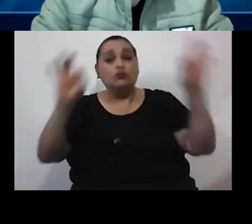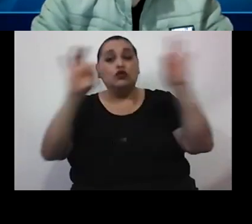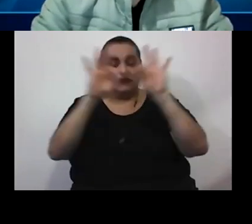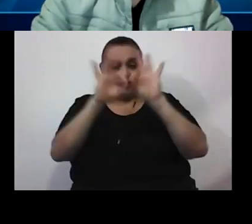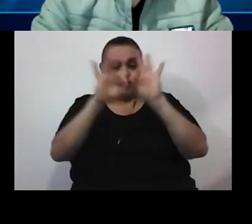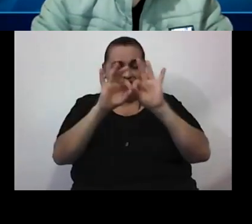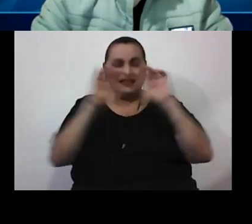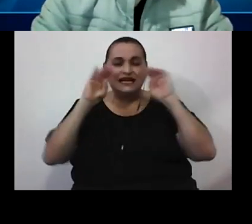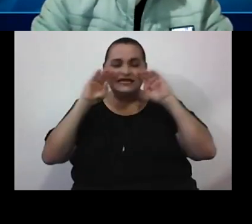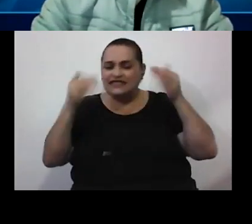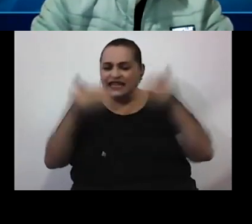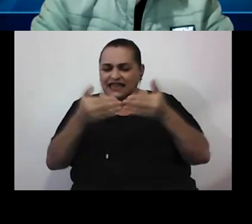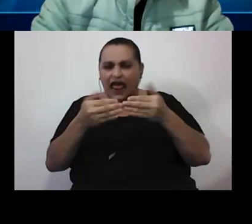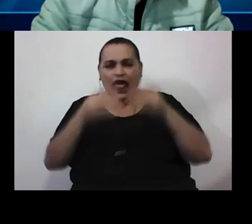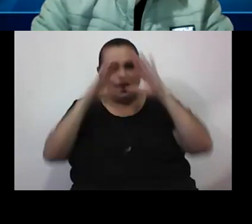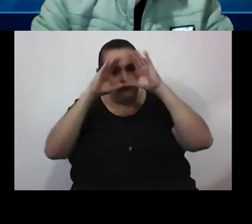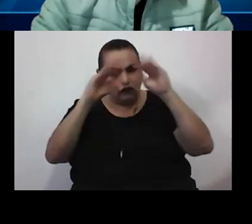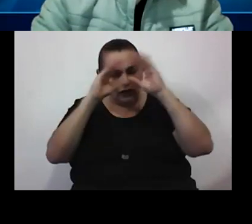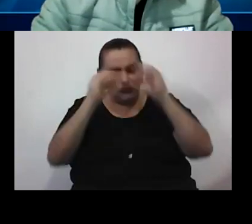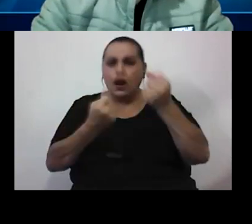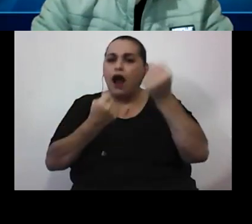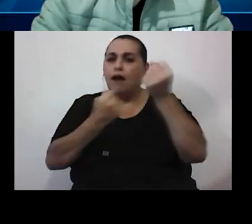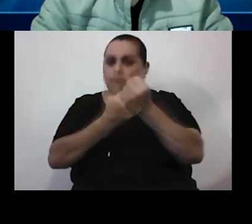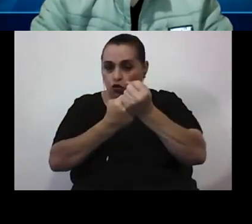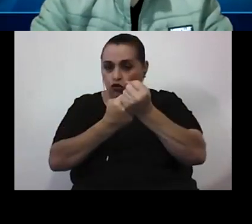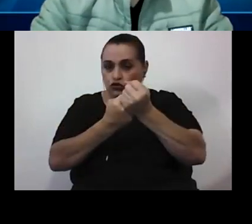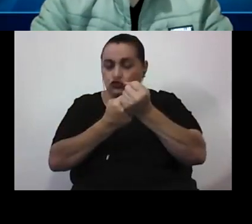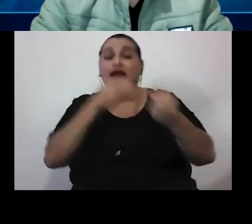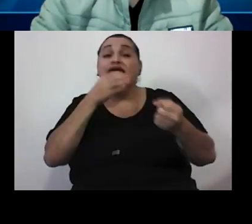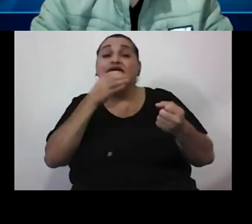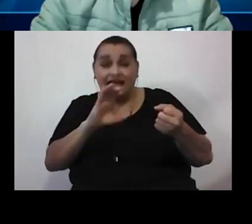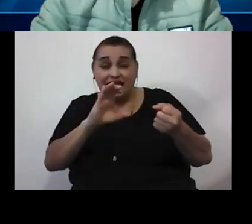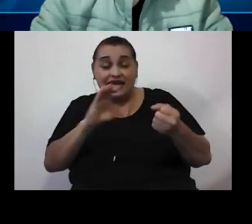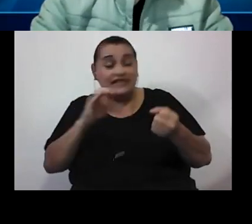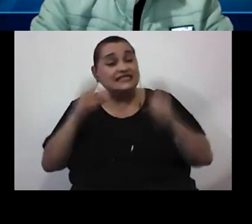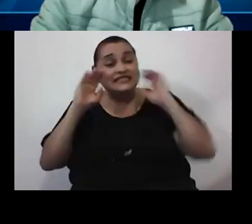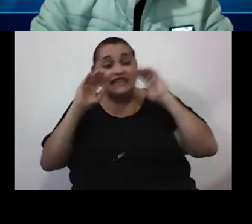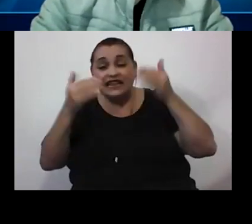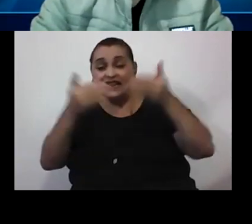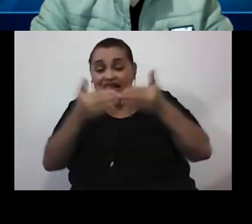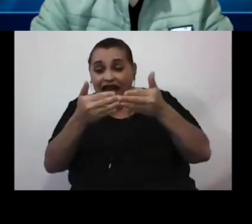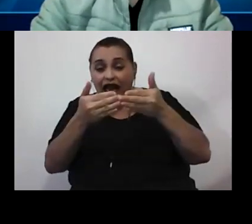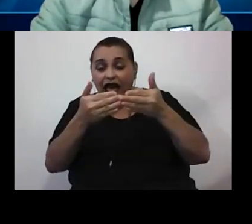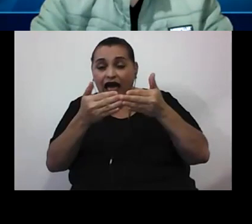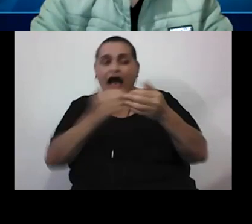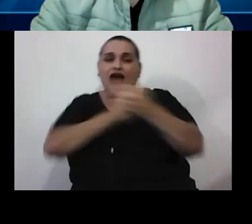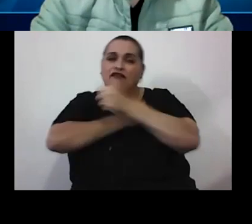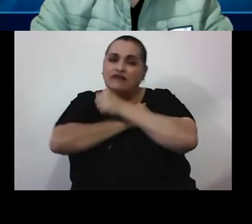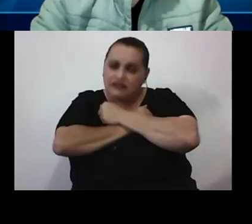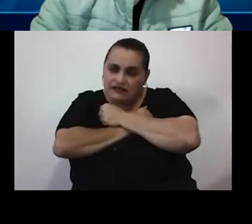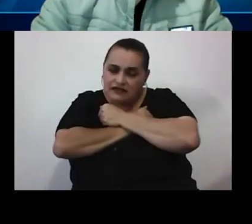en información y apoyo. Y la calidez está centrada en el trato digno,